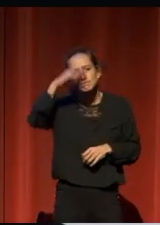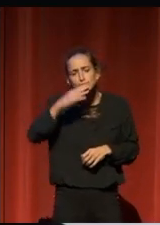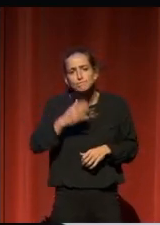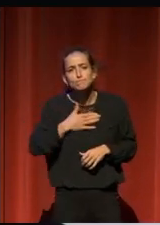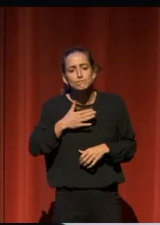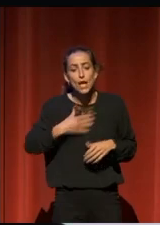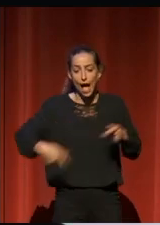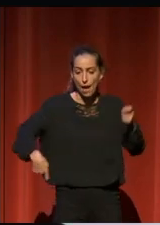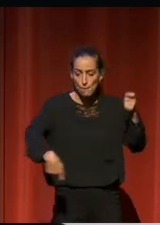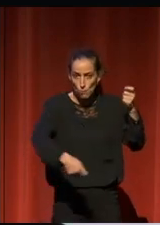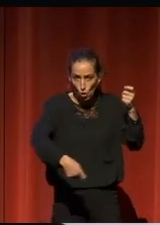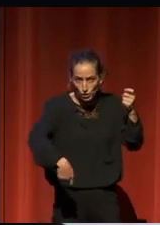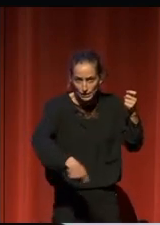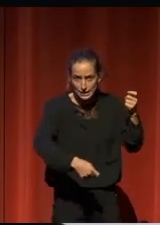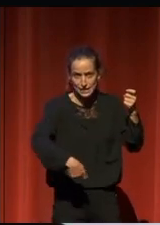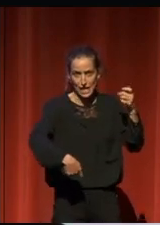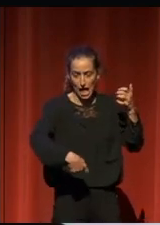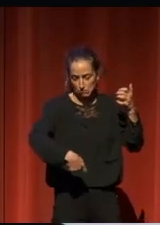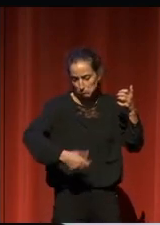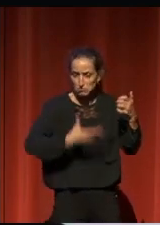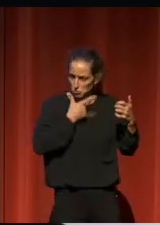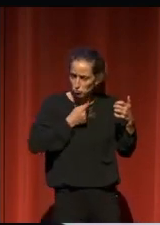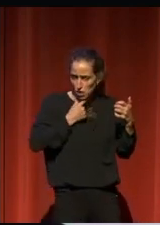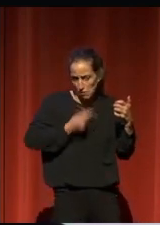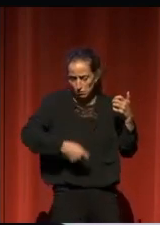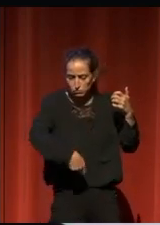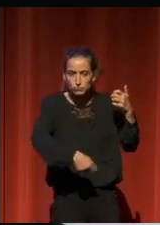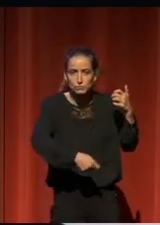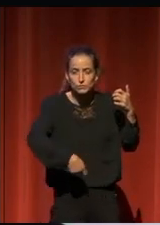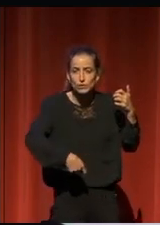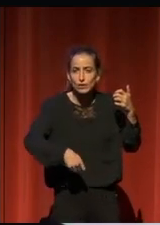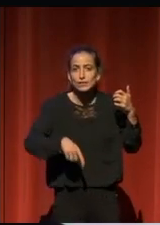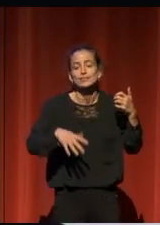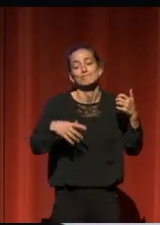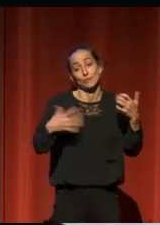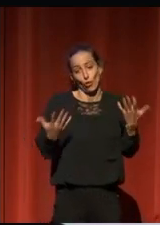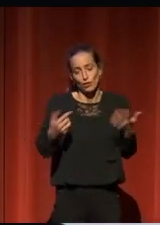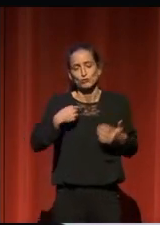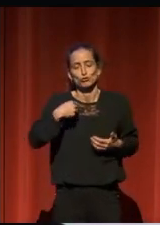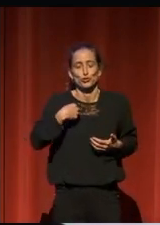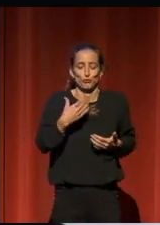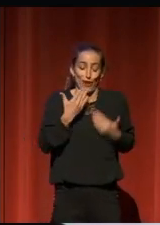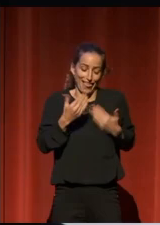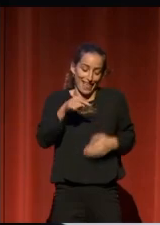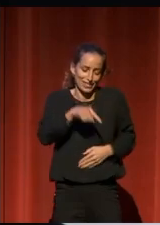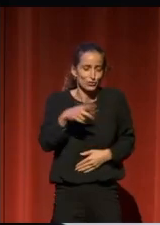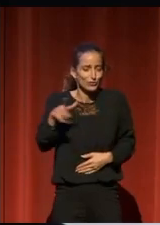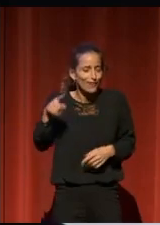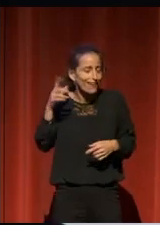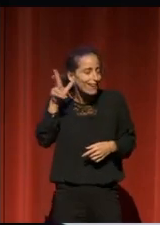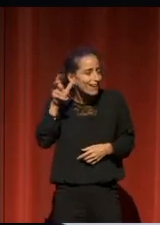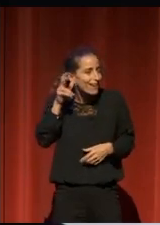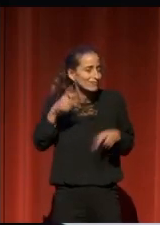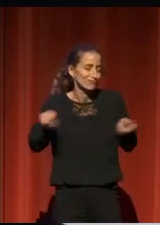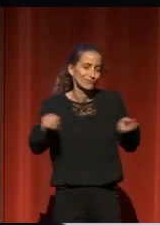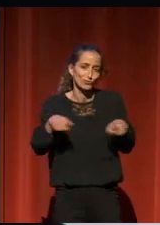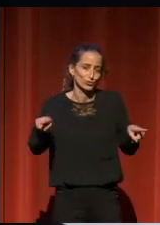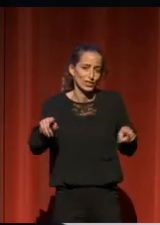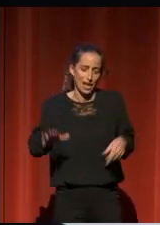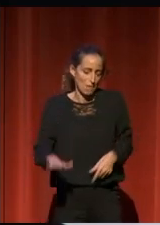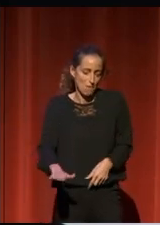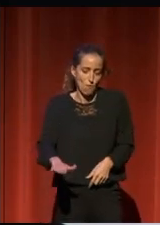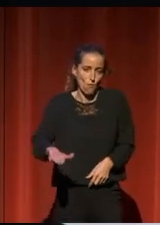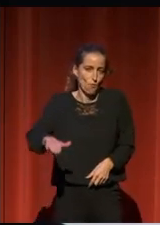violinista aficionado y tuve la fortuna de escuchar música casi, casi desde la